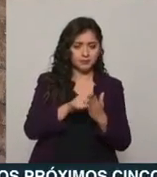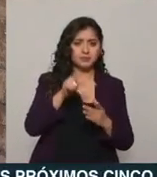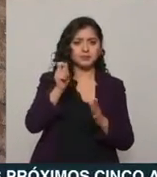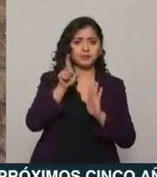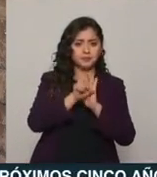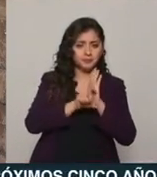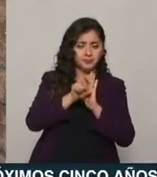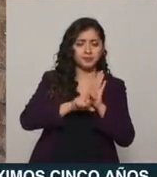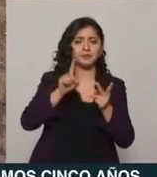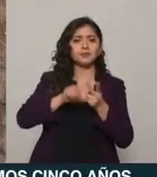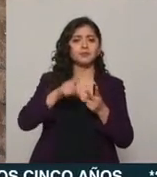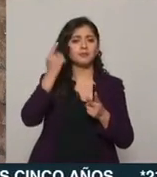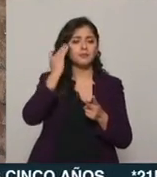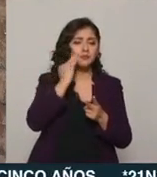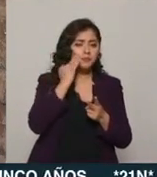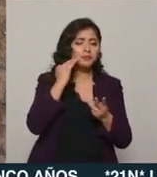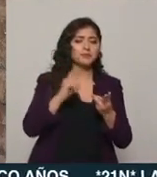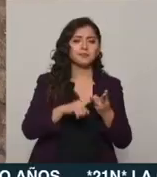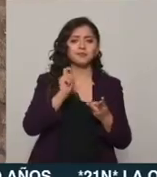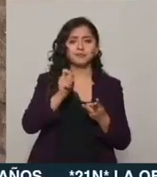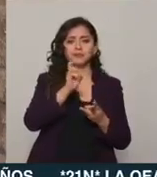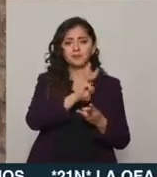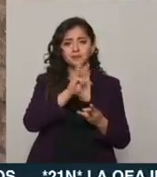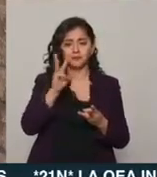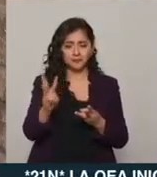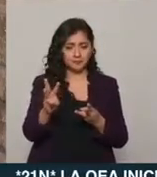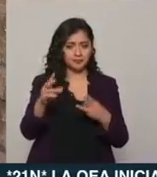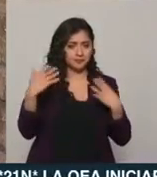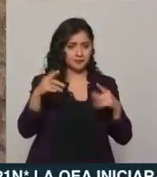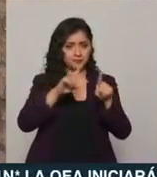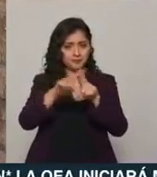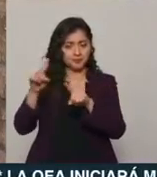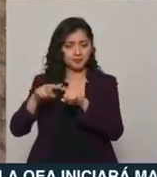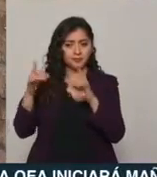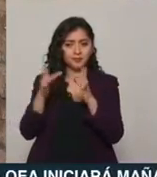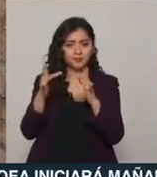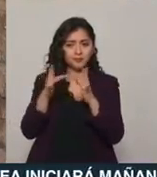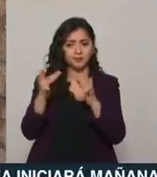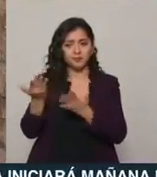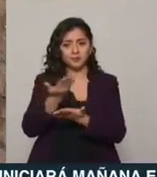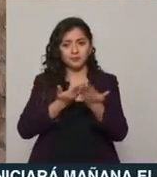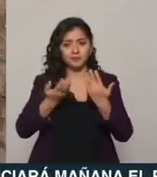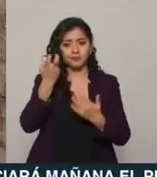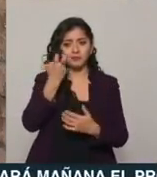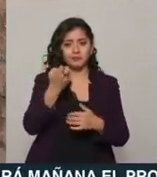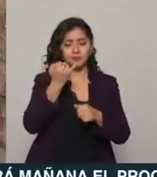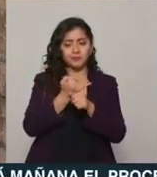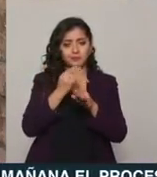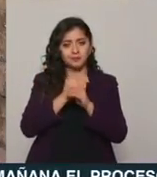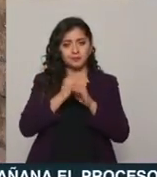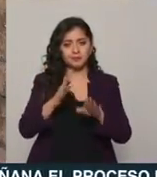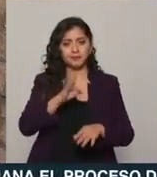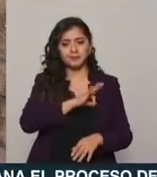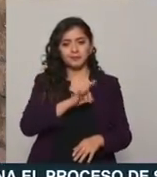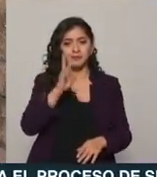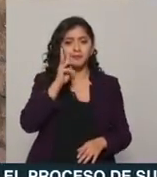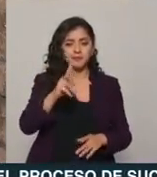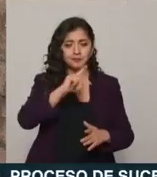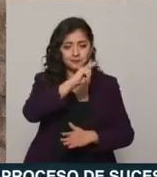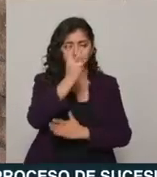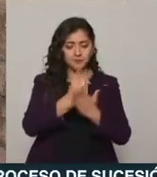Instagram, Facebook, página web, en todas las redes ahí están los datos y el programa